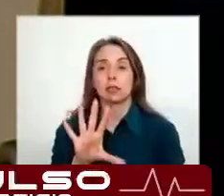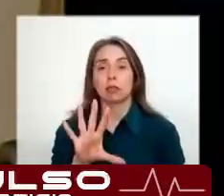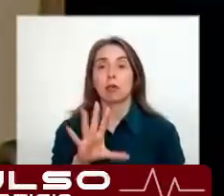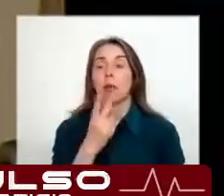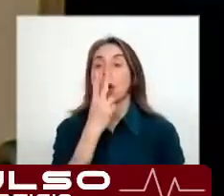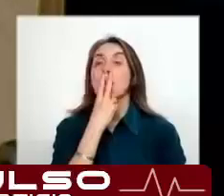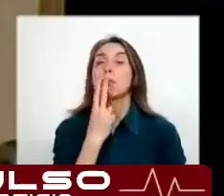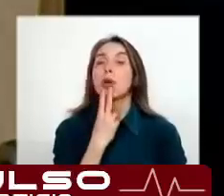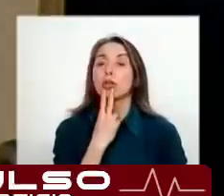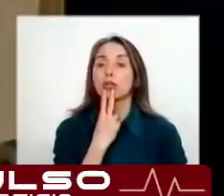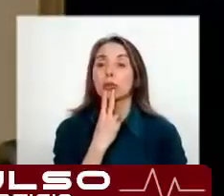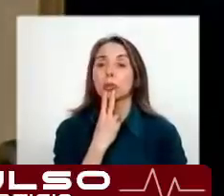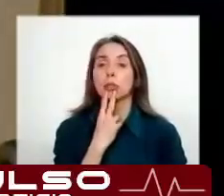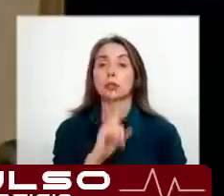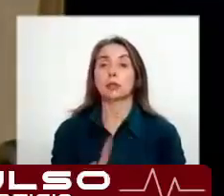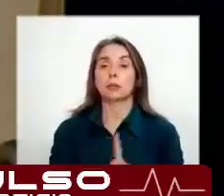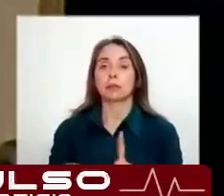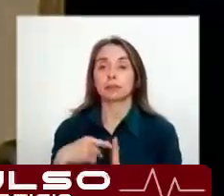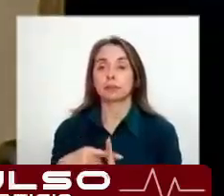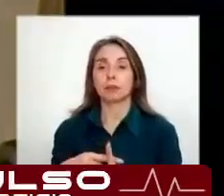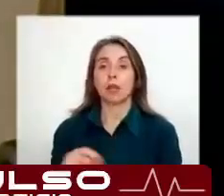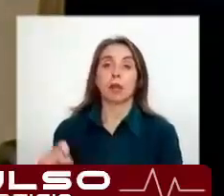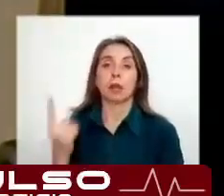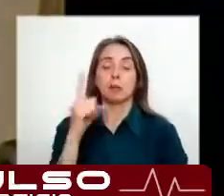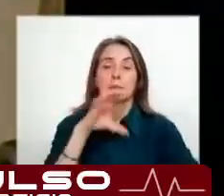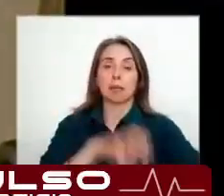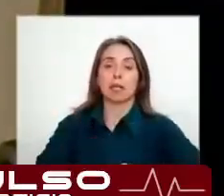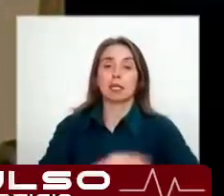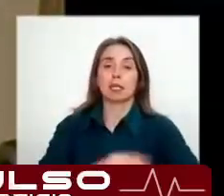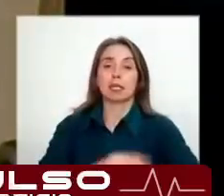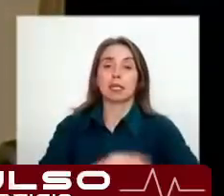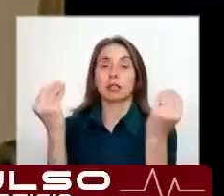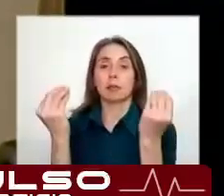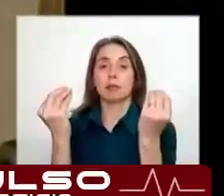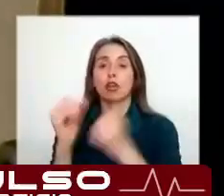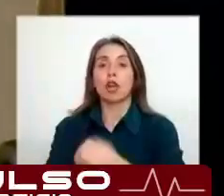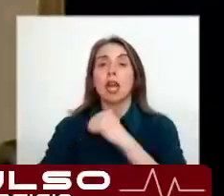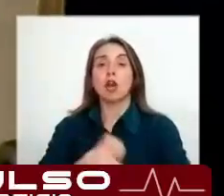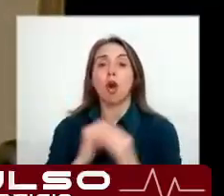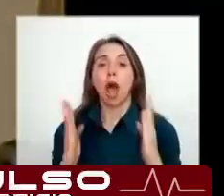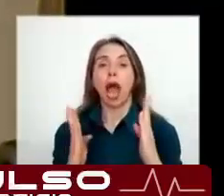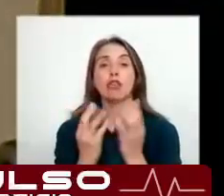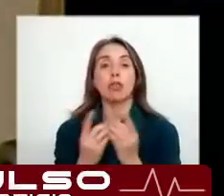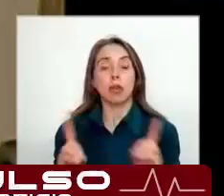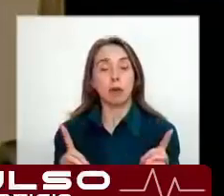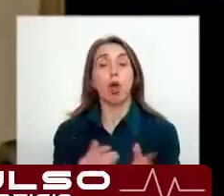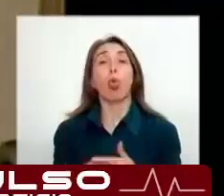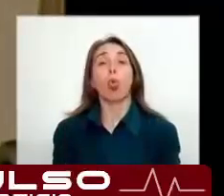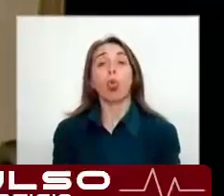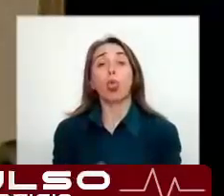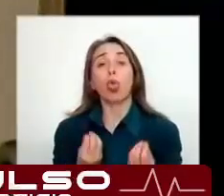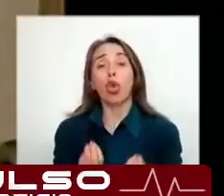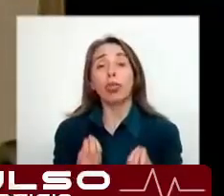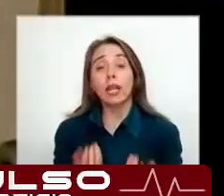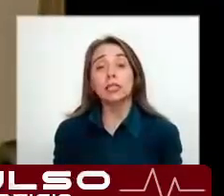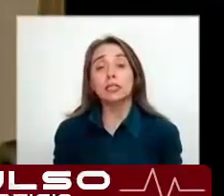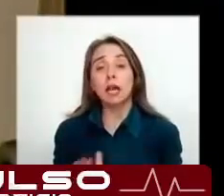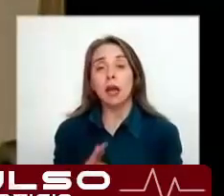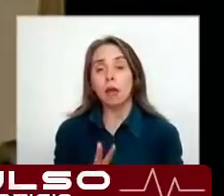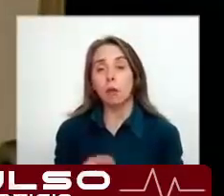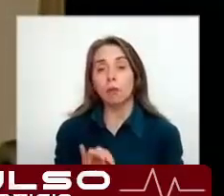además primer detenido desapareció en democracia Dónde está Violeta Gutiérrez